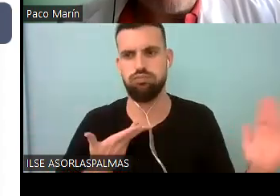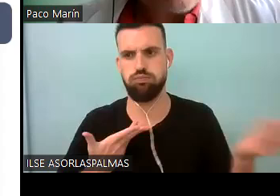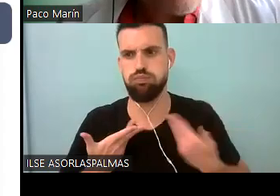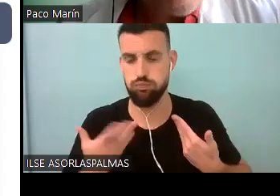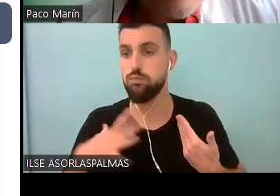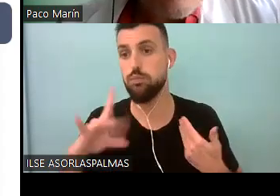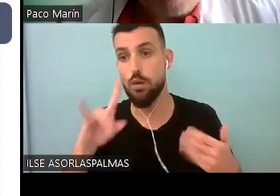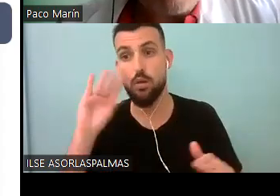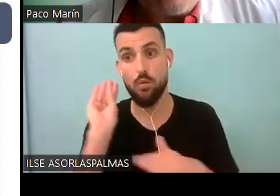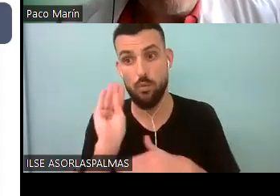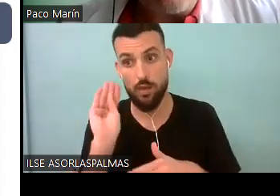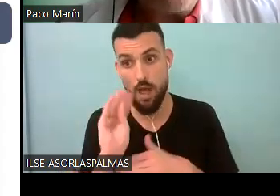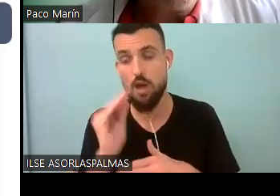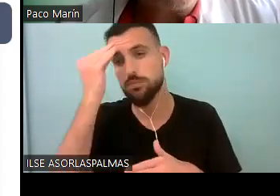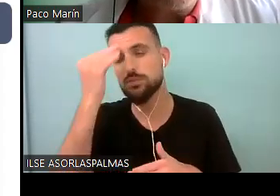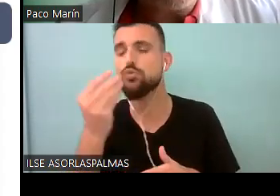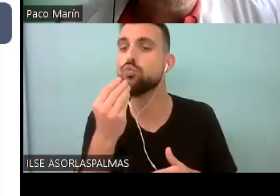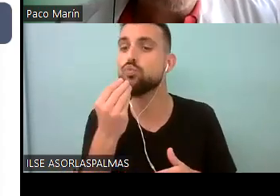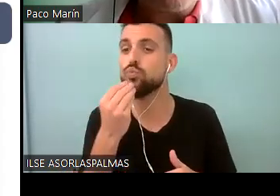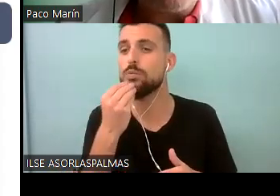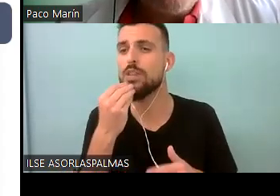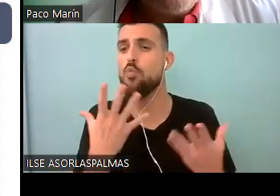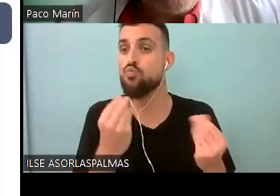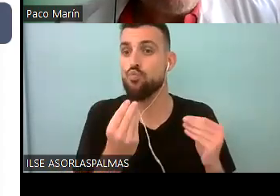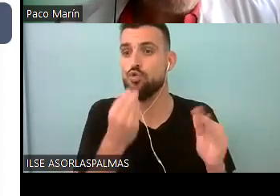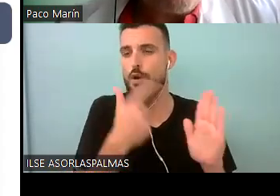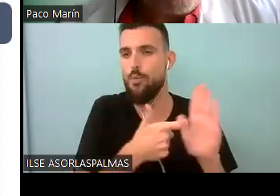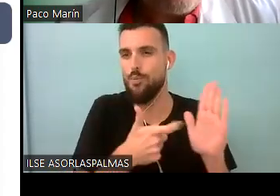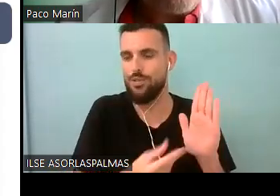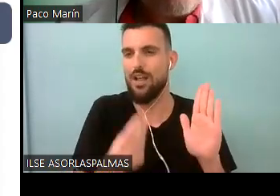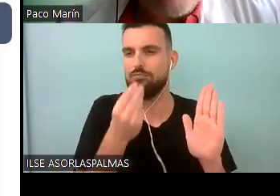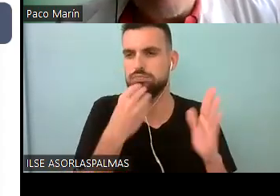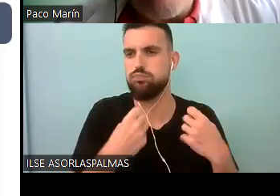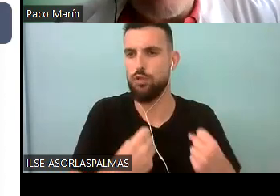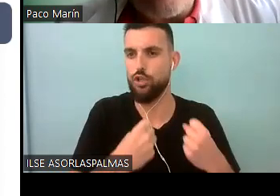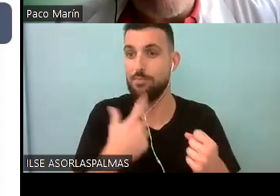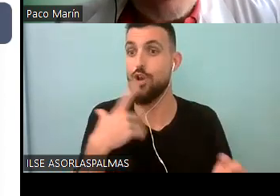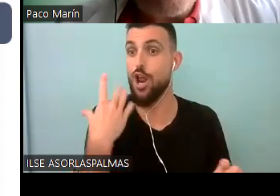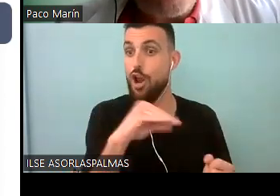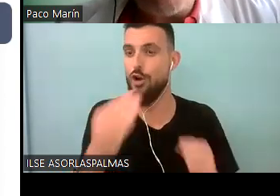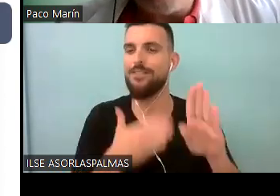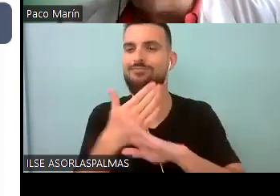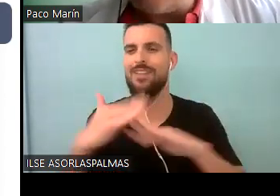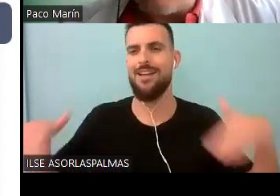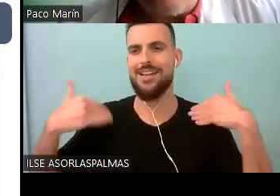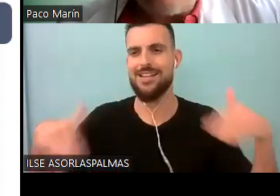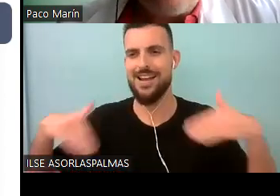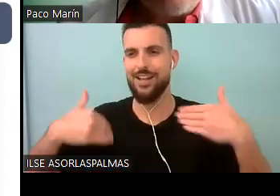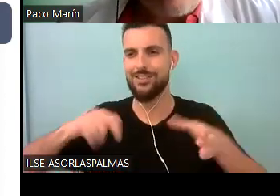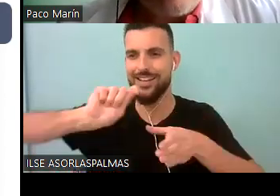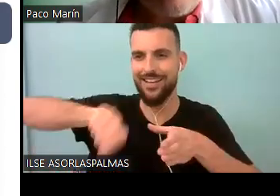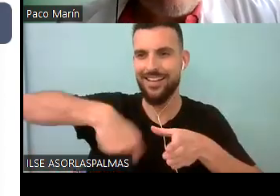mal. Pensar que una dieta hiperproteica, por ejemplo, que está tan de moda en jóvenes que van a los gimnasios así,